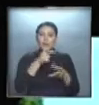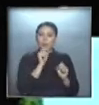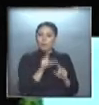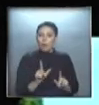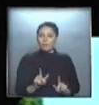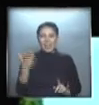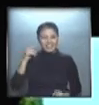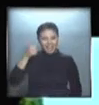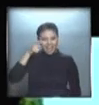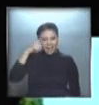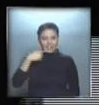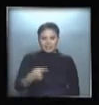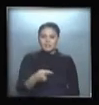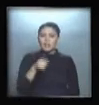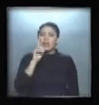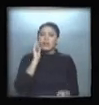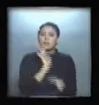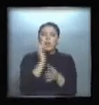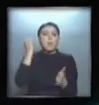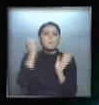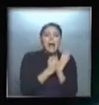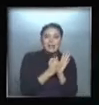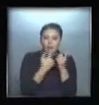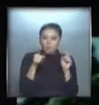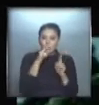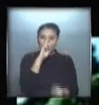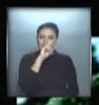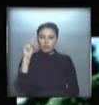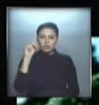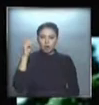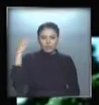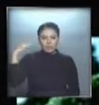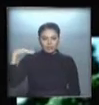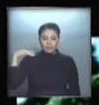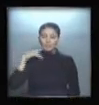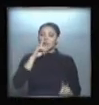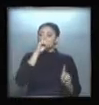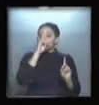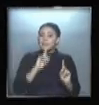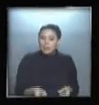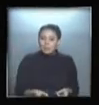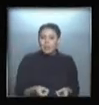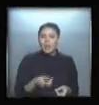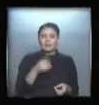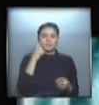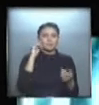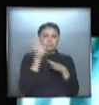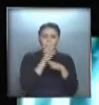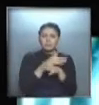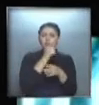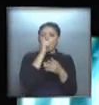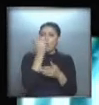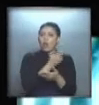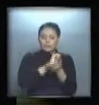como decía recién Alejandro, que marcó al rock de esa etapa del siglo pasado, sino que también fue actor, guionista de